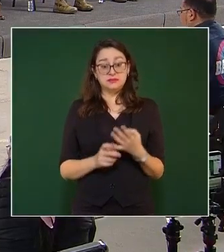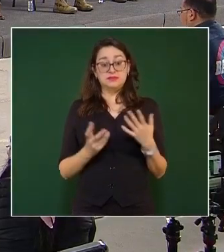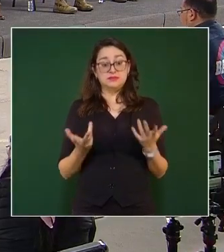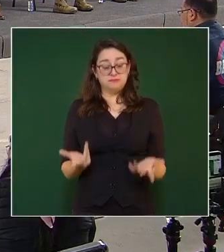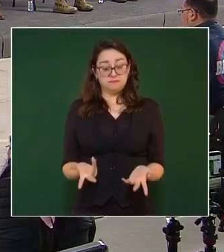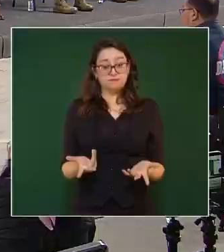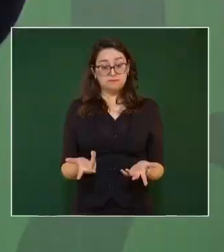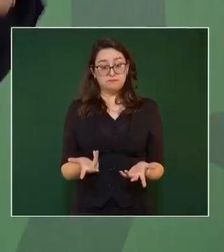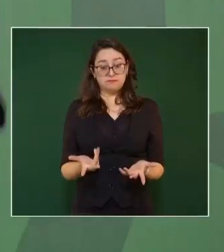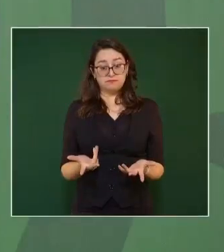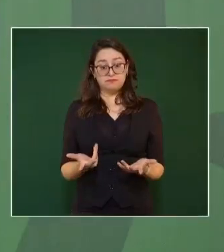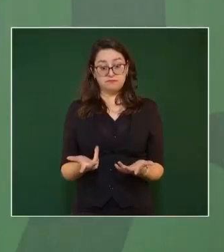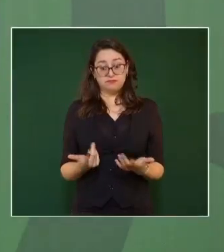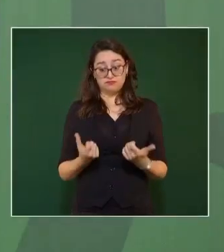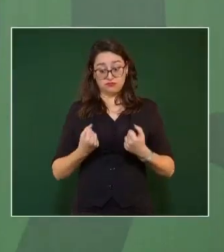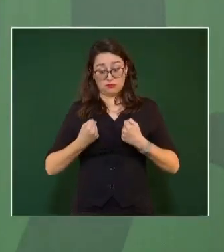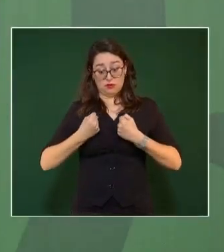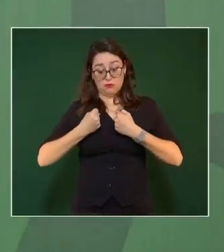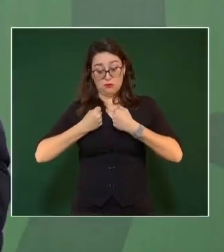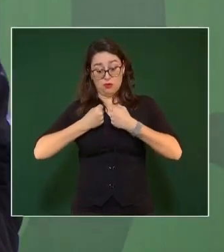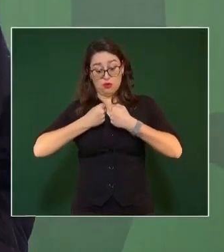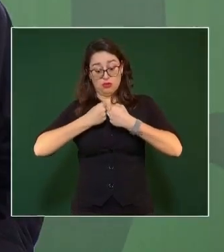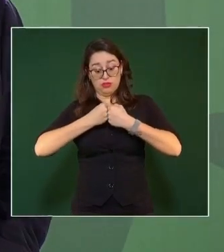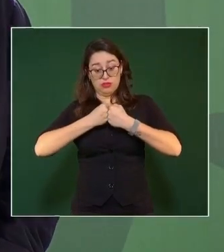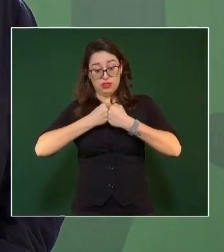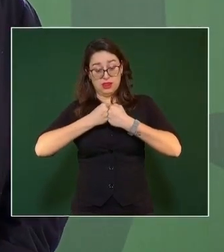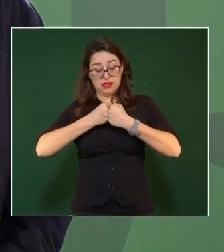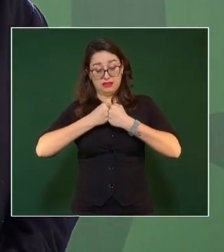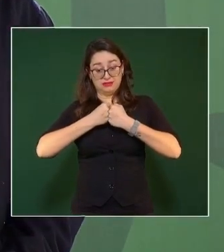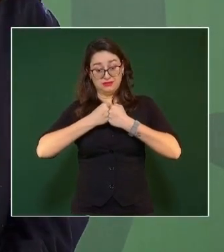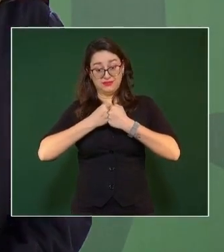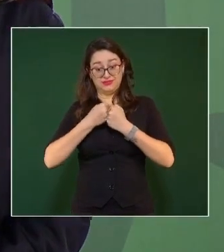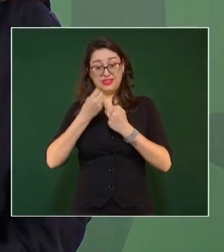porque tenemos una frontera de